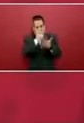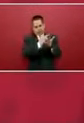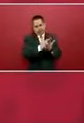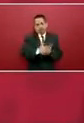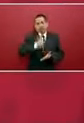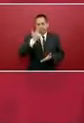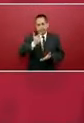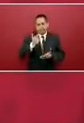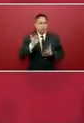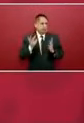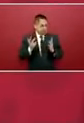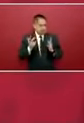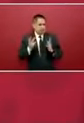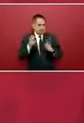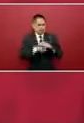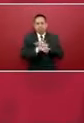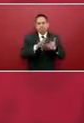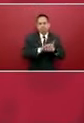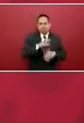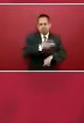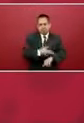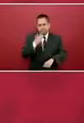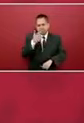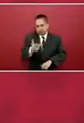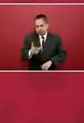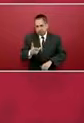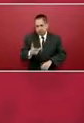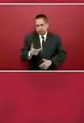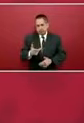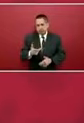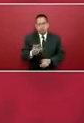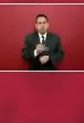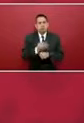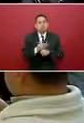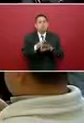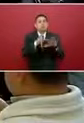Solo se han podido mantener